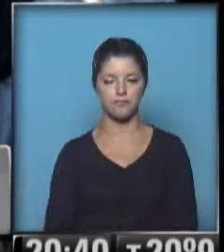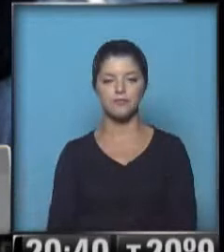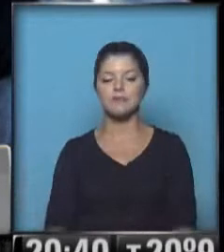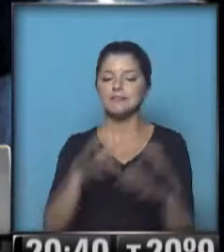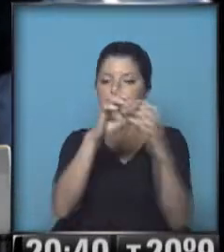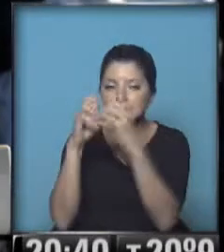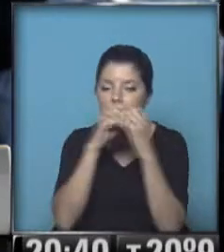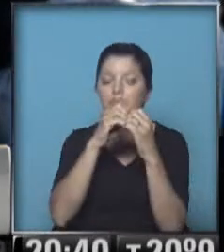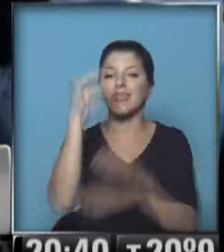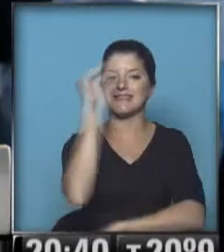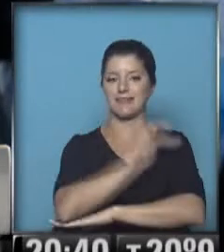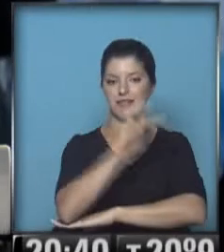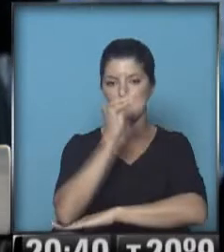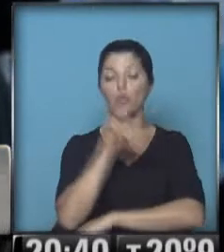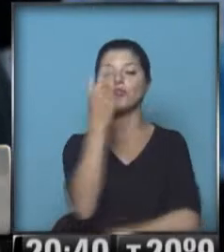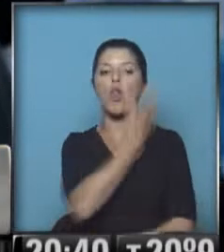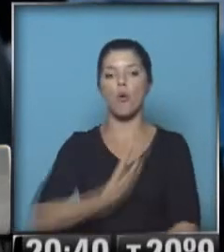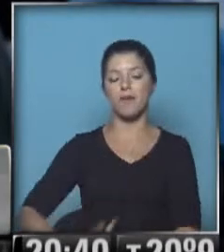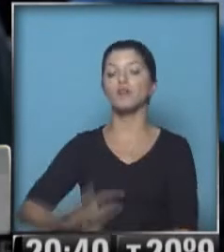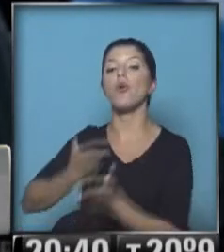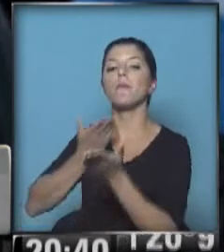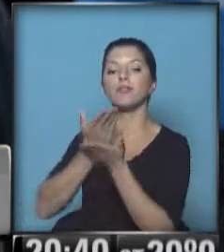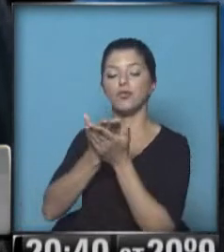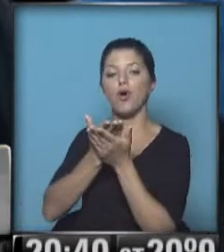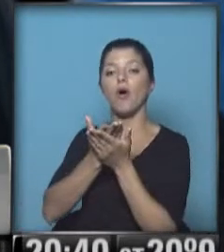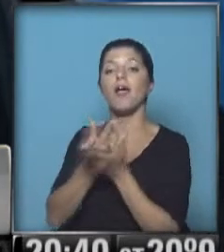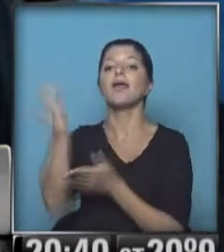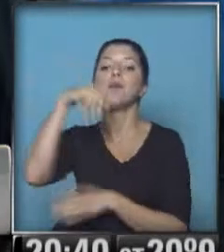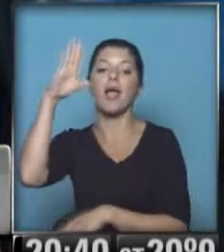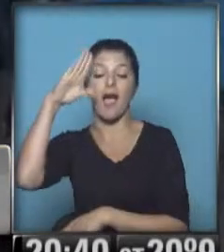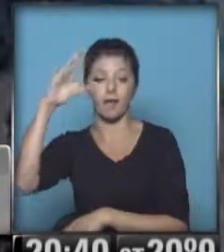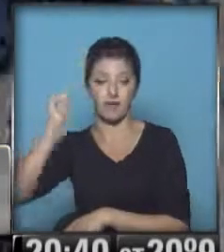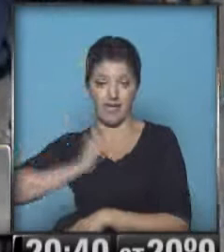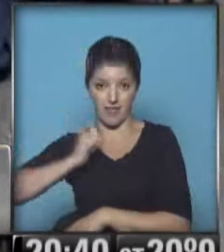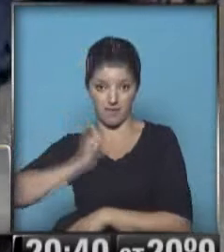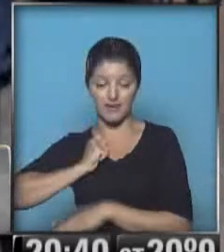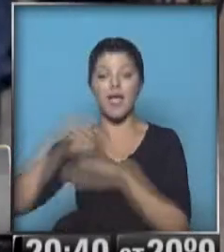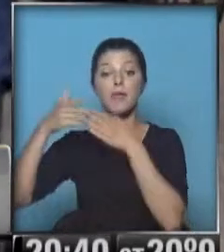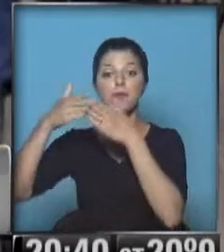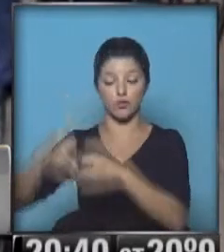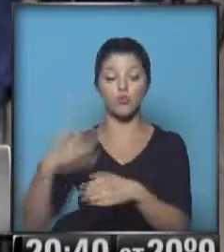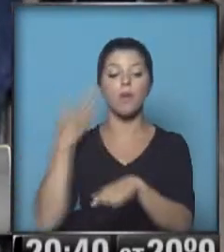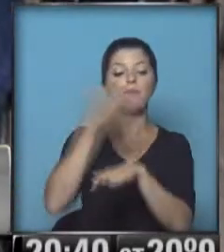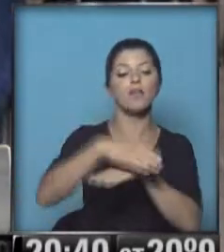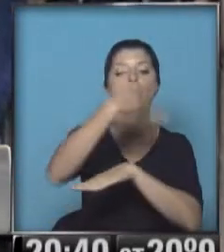Tensión en Santa Cruz. El gobierno solicitó la presencia de Gendarmería y Prefectura para que patrulle las